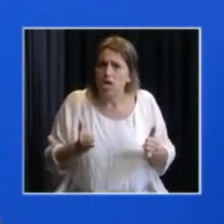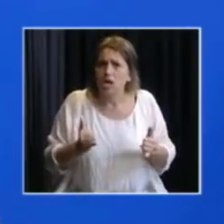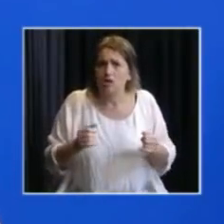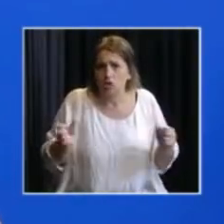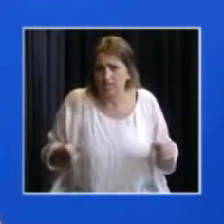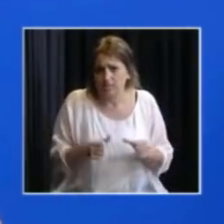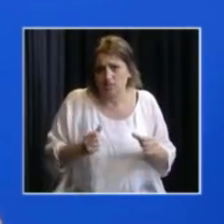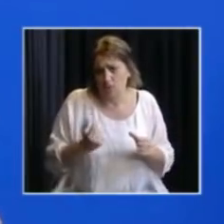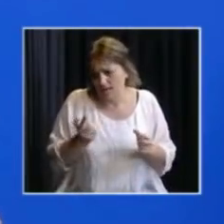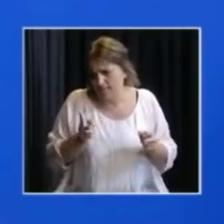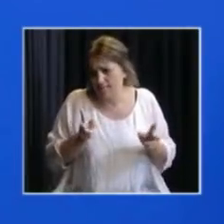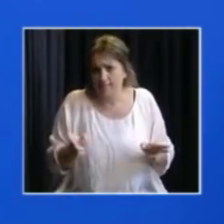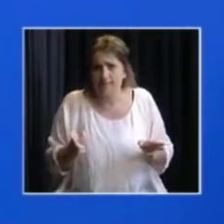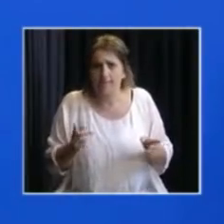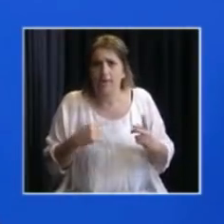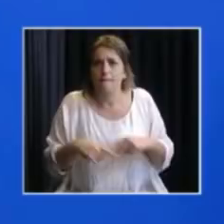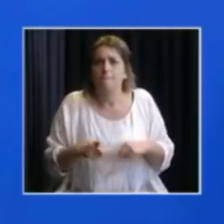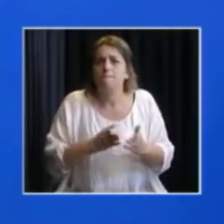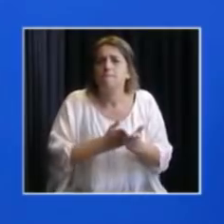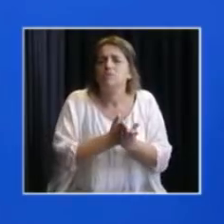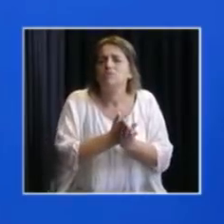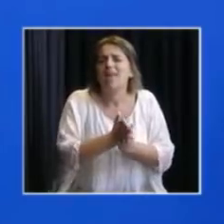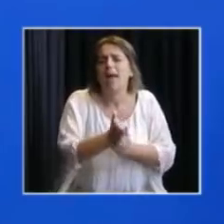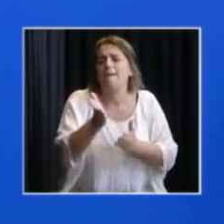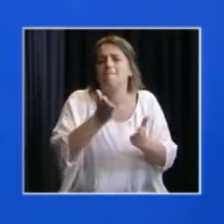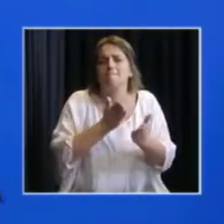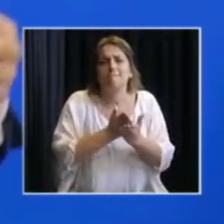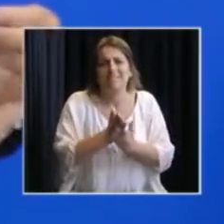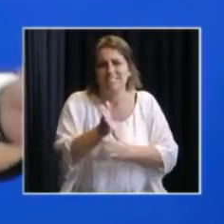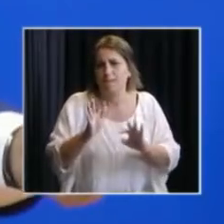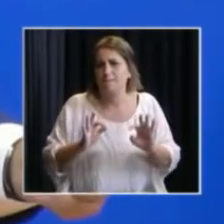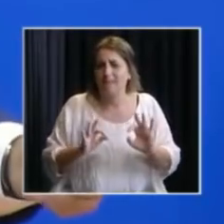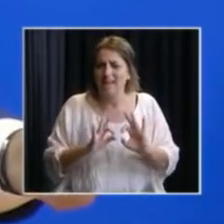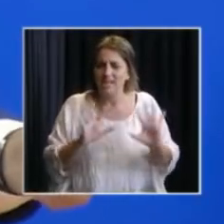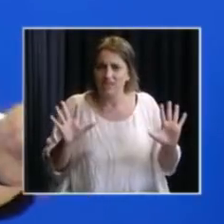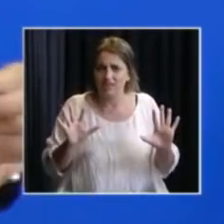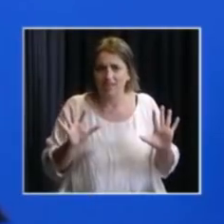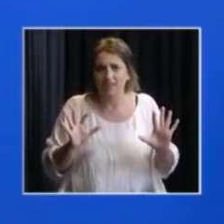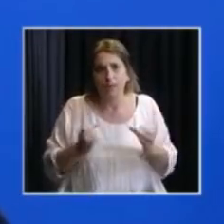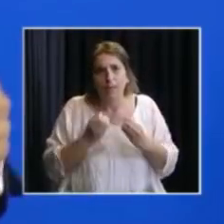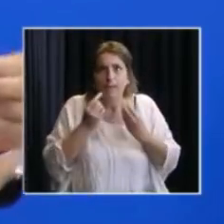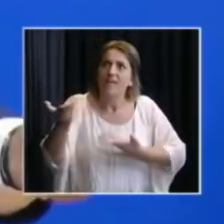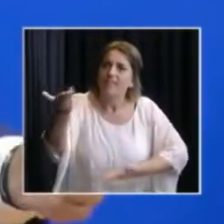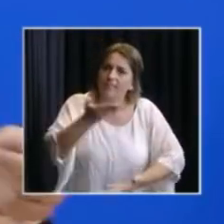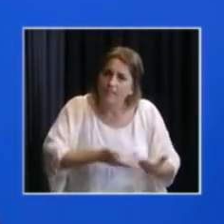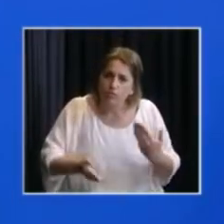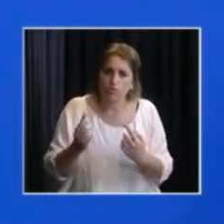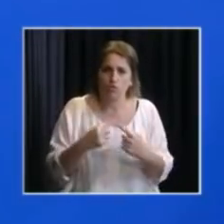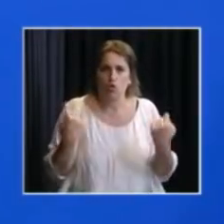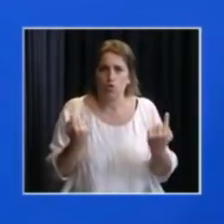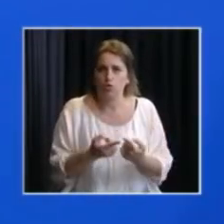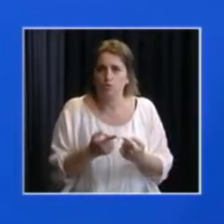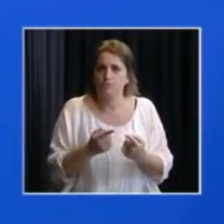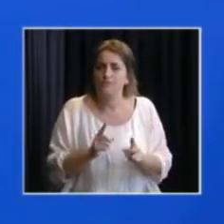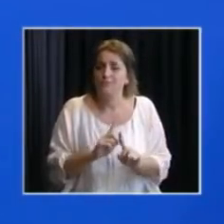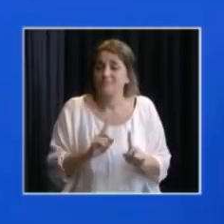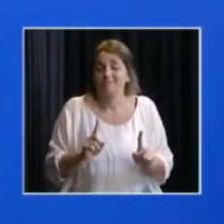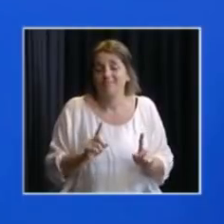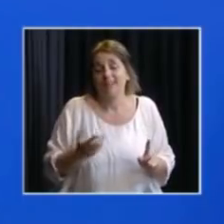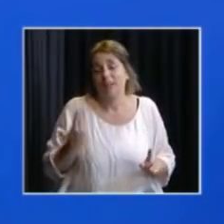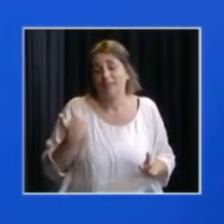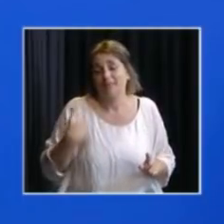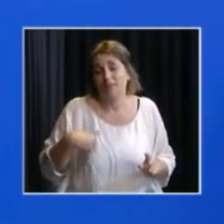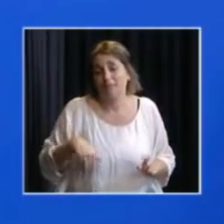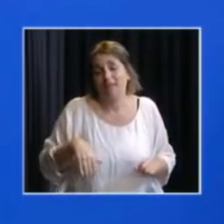tomado en estos tiempos. Siempre la libertad y el bien común, la libertad y el bien común, que no siempre,